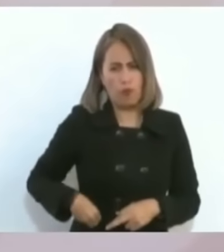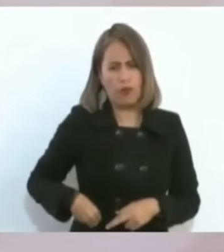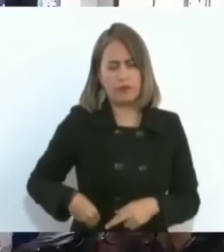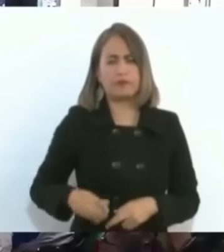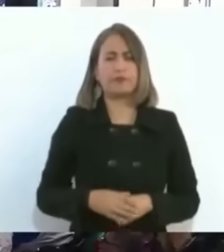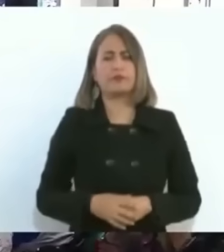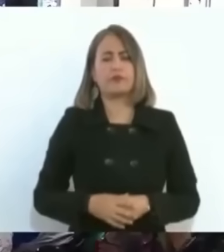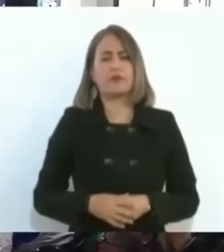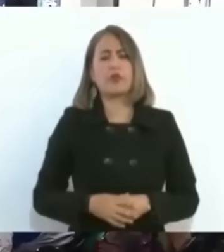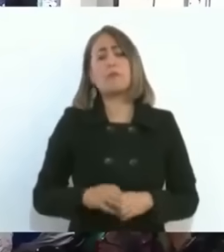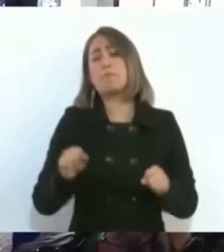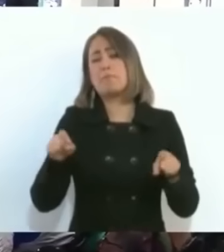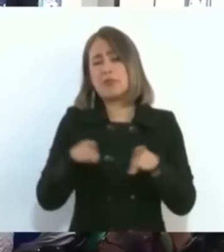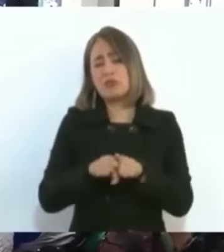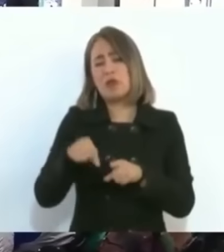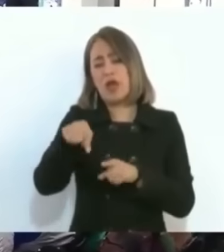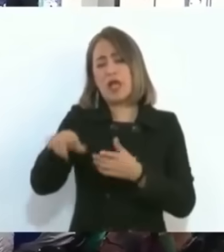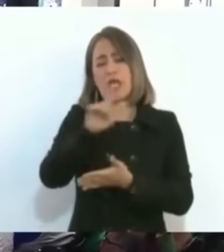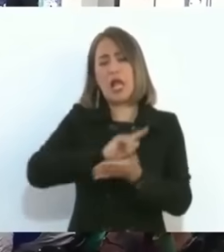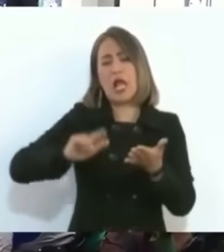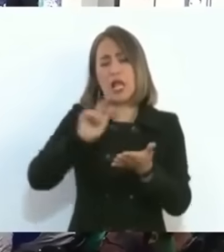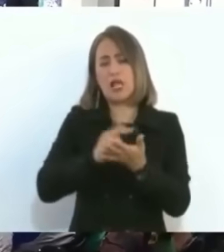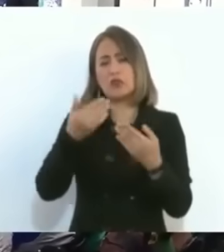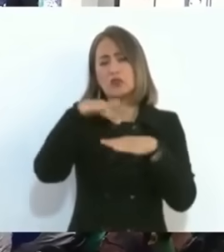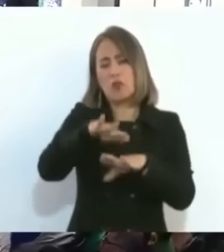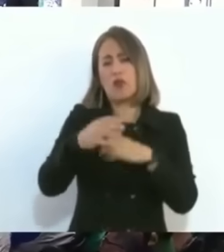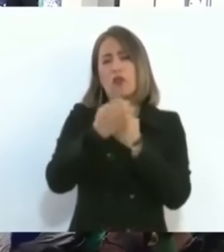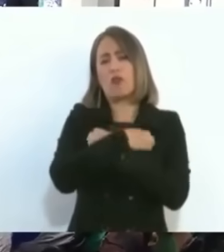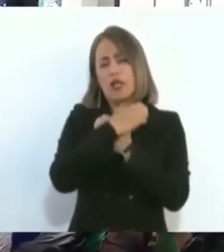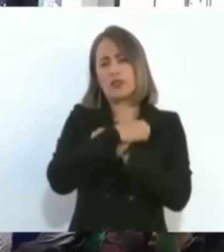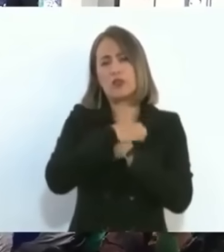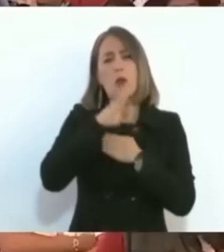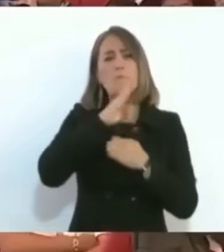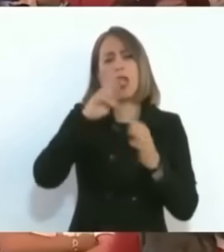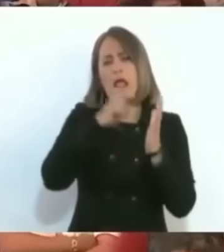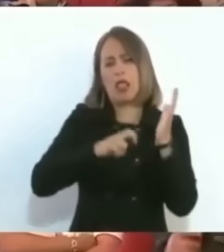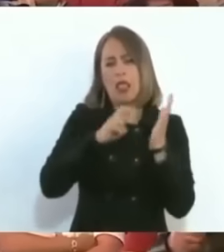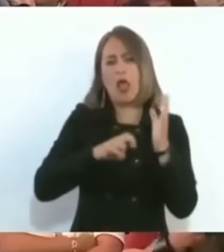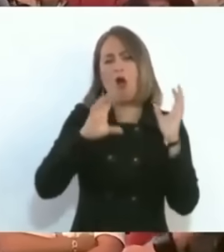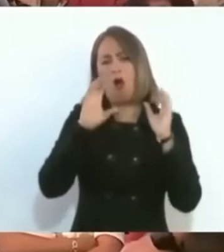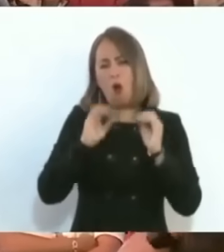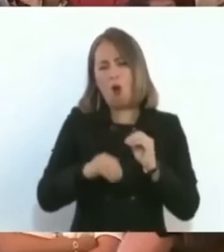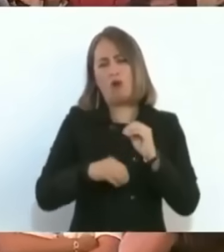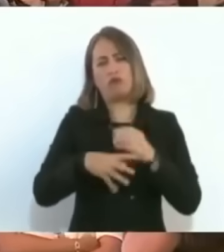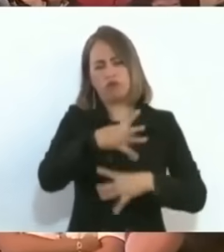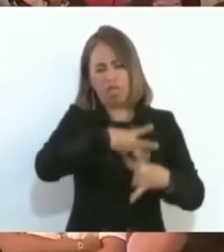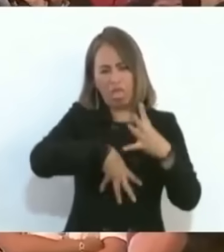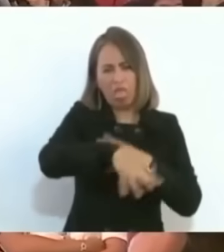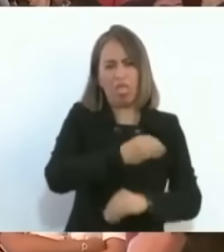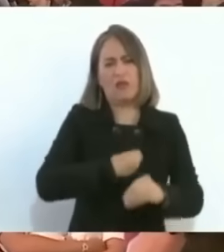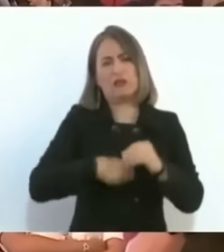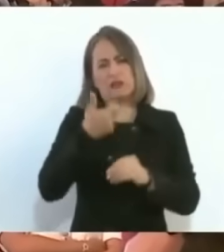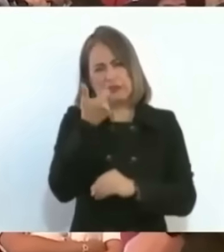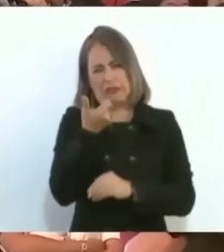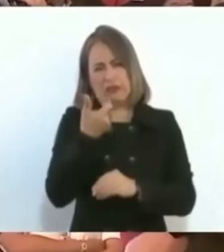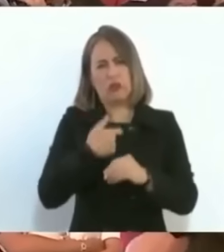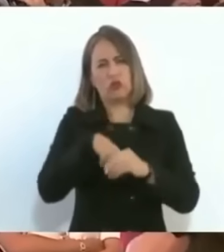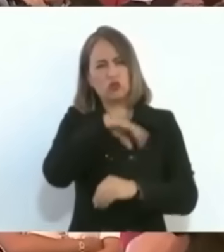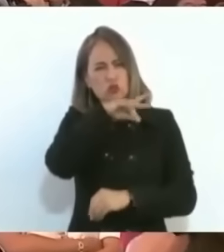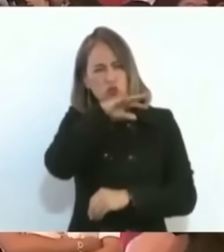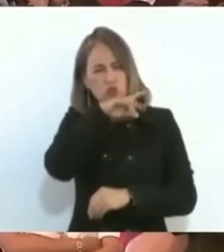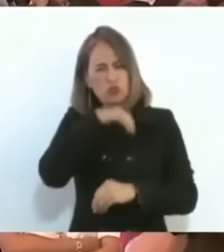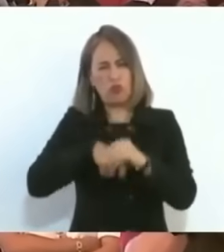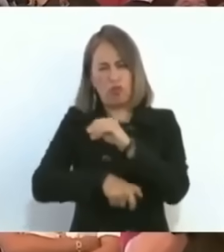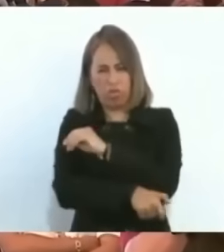llamada reforma educativa, hasta de lavado de dinero. Unas grandes injusticias. Eso nunca